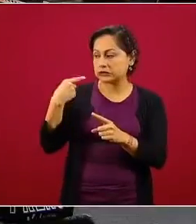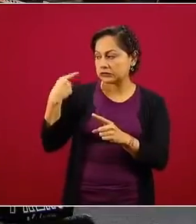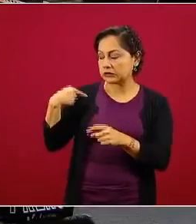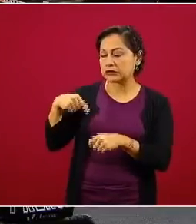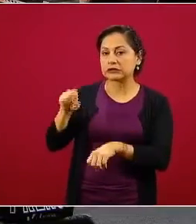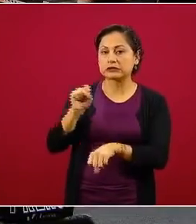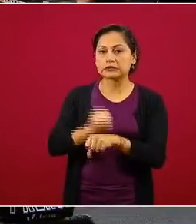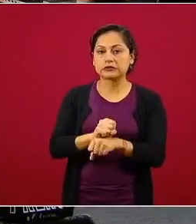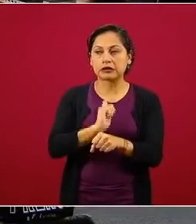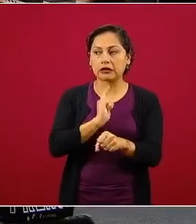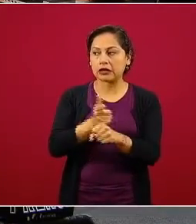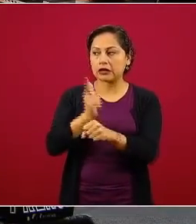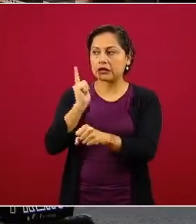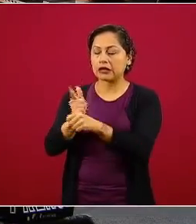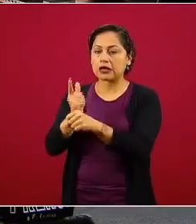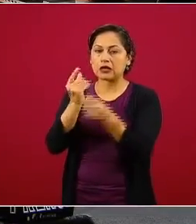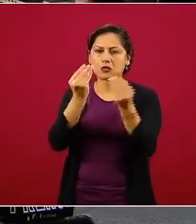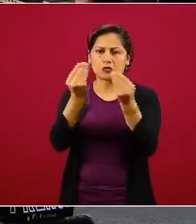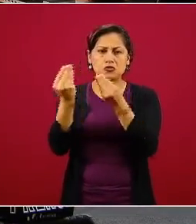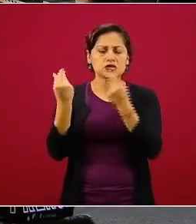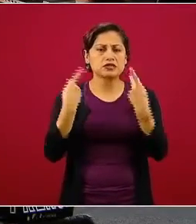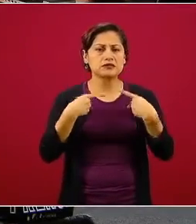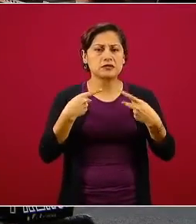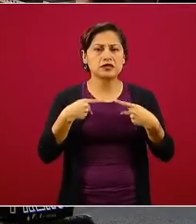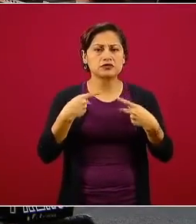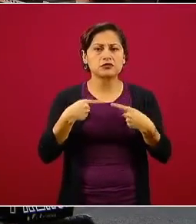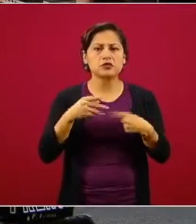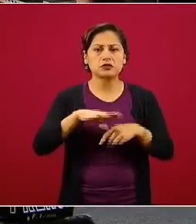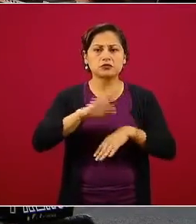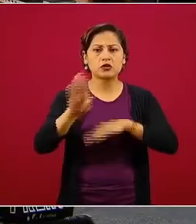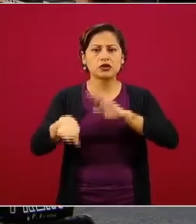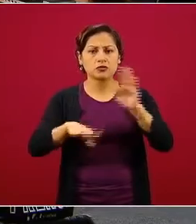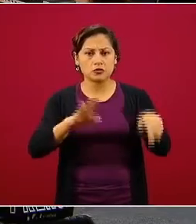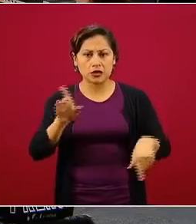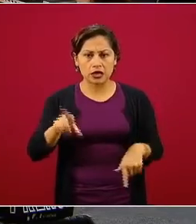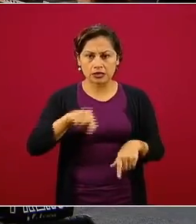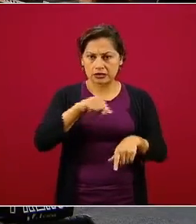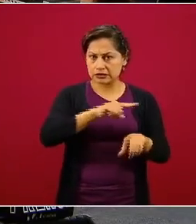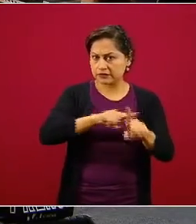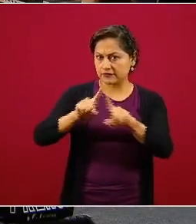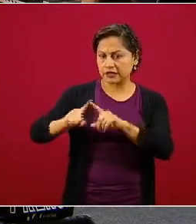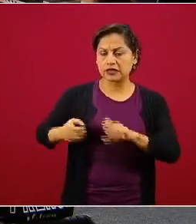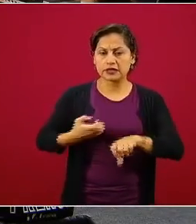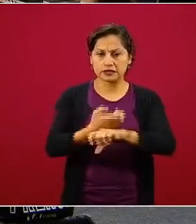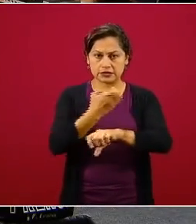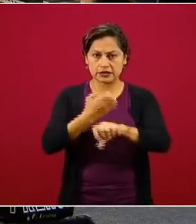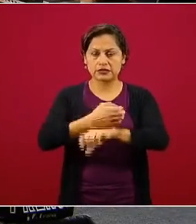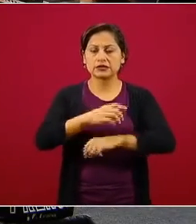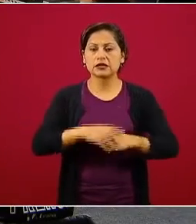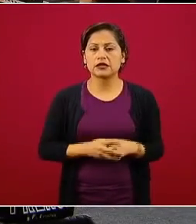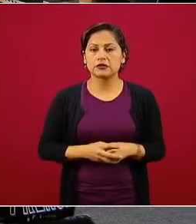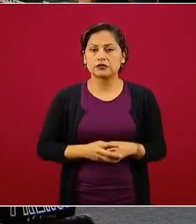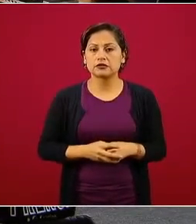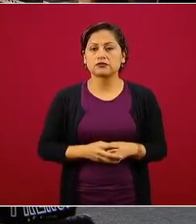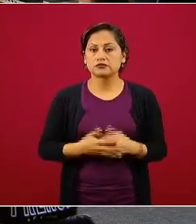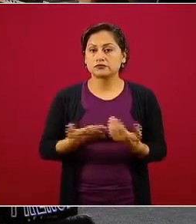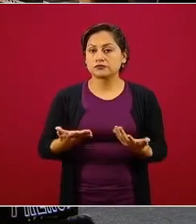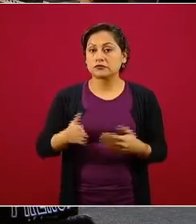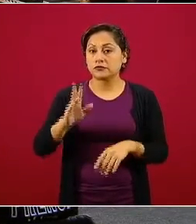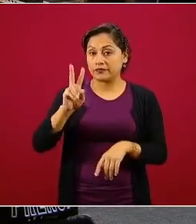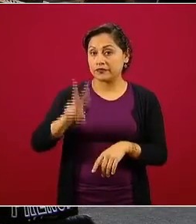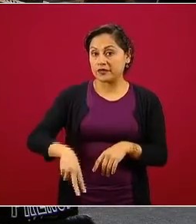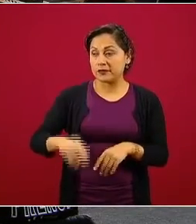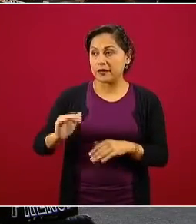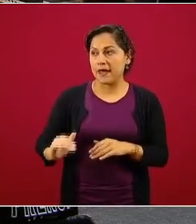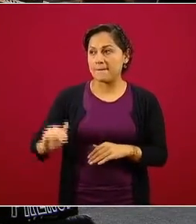intoxicación que han ocasionado muertes en diferentes estados del país, incluso más elevados que el número de muertes